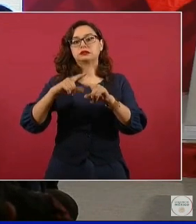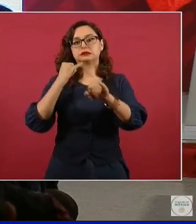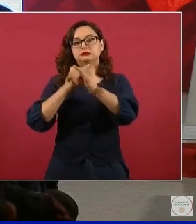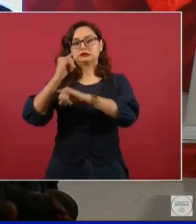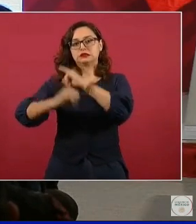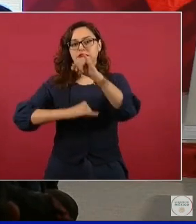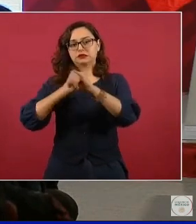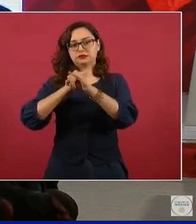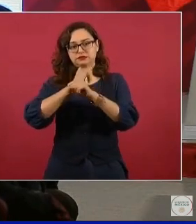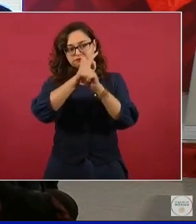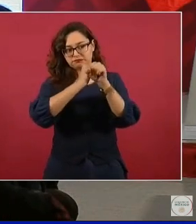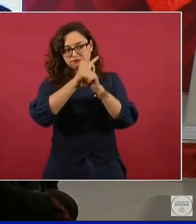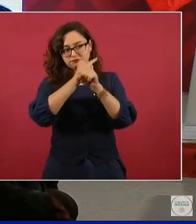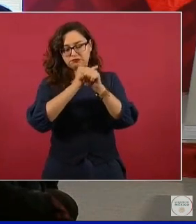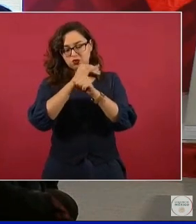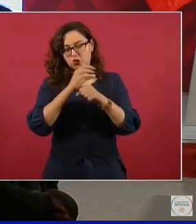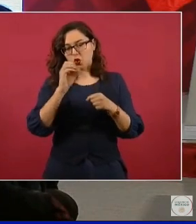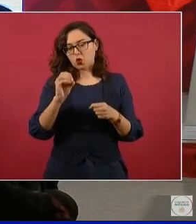y el Banco Mundial.